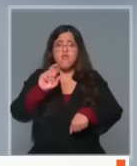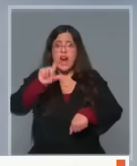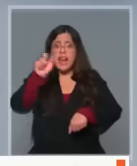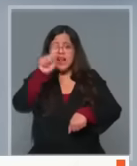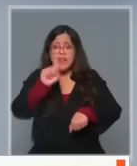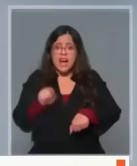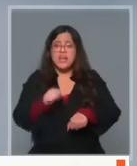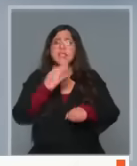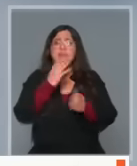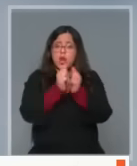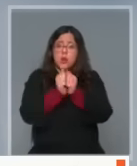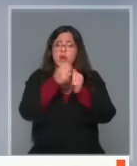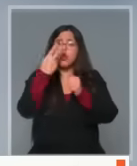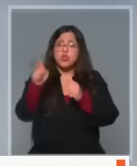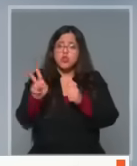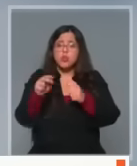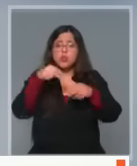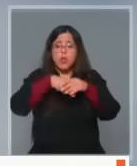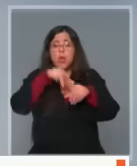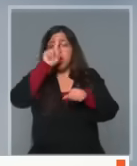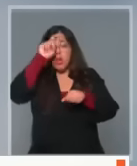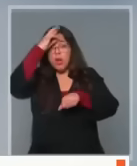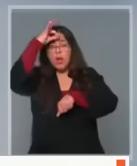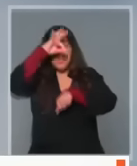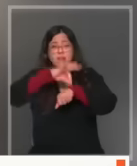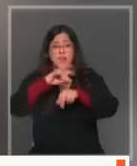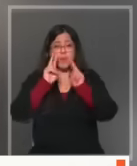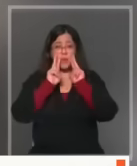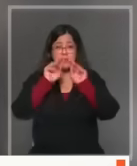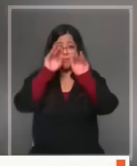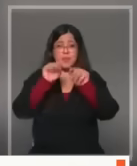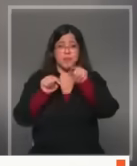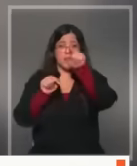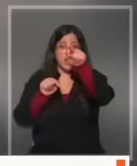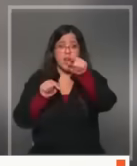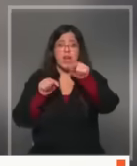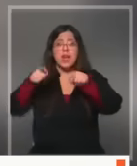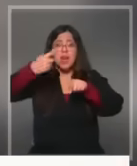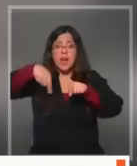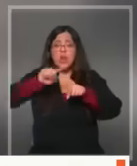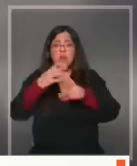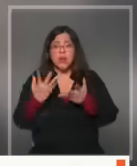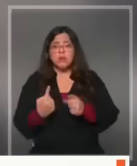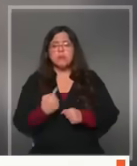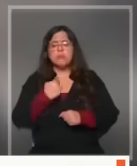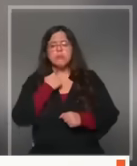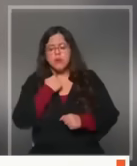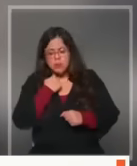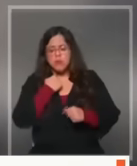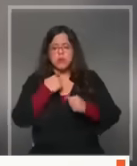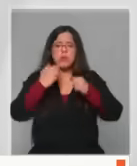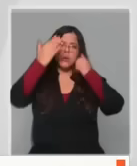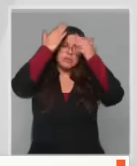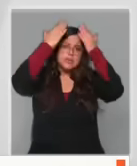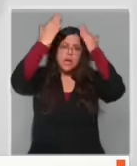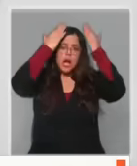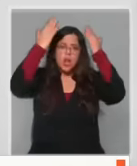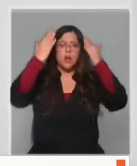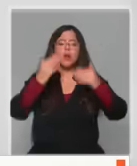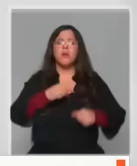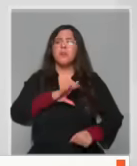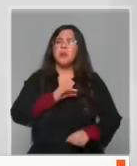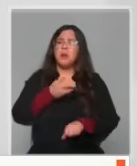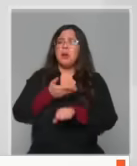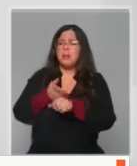virus e internados en arica como los que se ven en las imágenes estaban emocionalmente muy impactados me duele